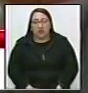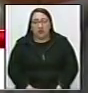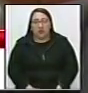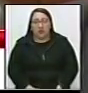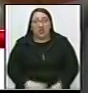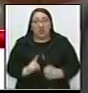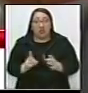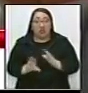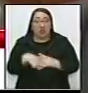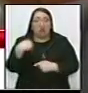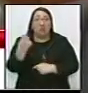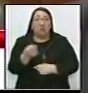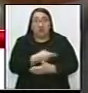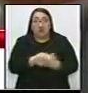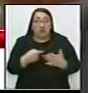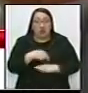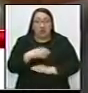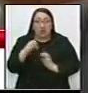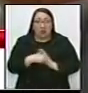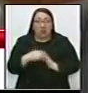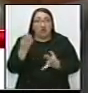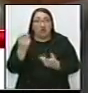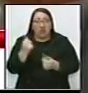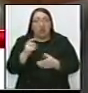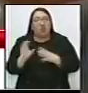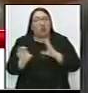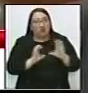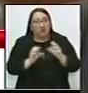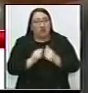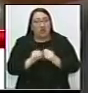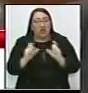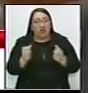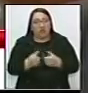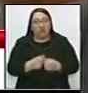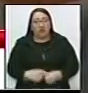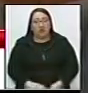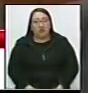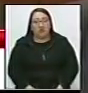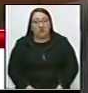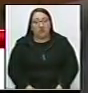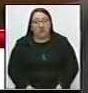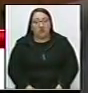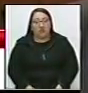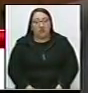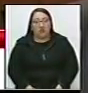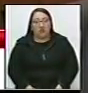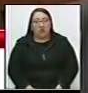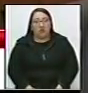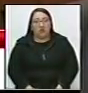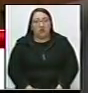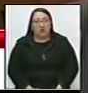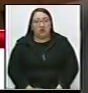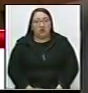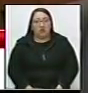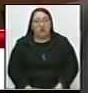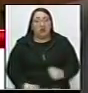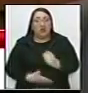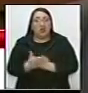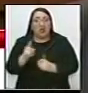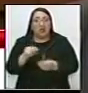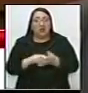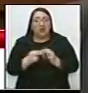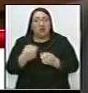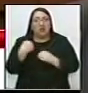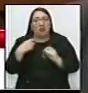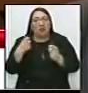a que la próxima semana los proyectos pendientes los discutamos en las comisiones y de lo que salga allí seremos responsables